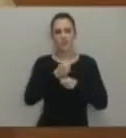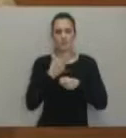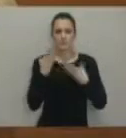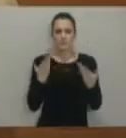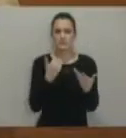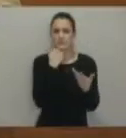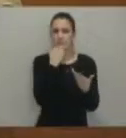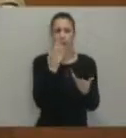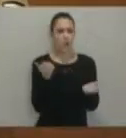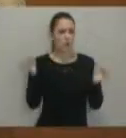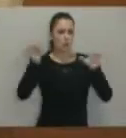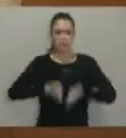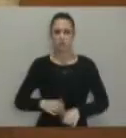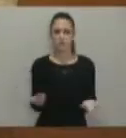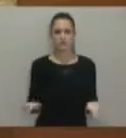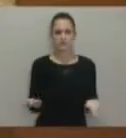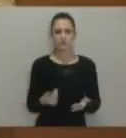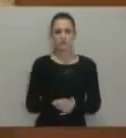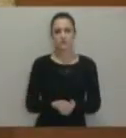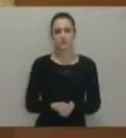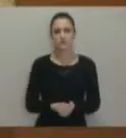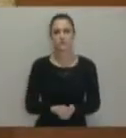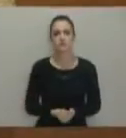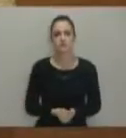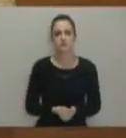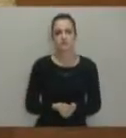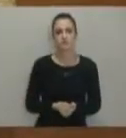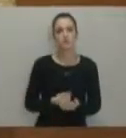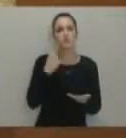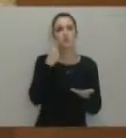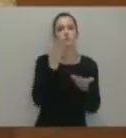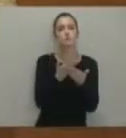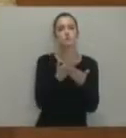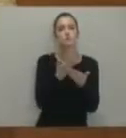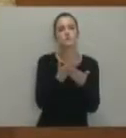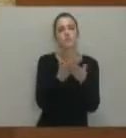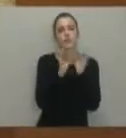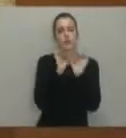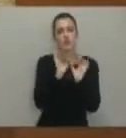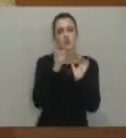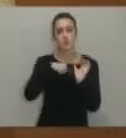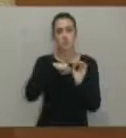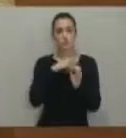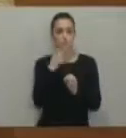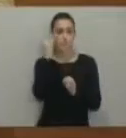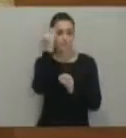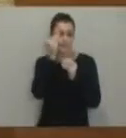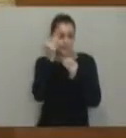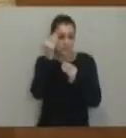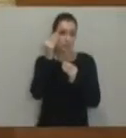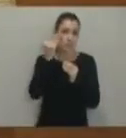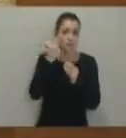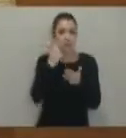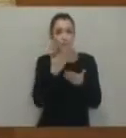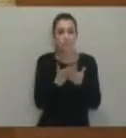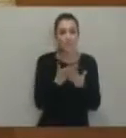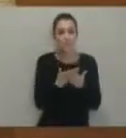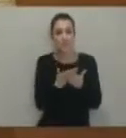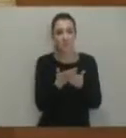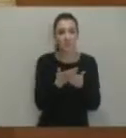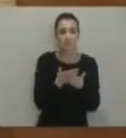verdadero arma de destrucción masiva. Esta justificación a nosotros nos parece que es una justificación